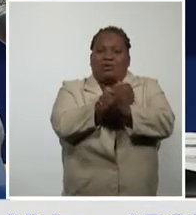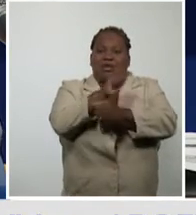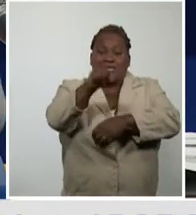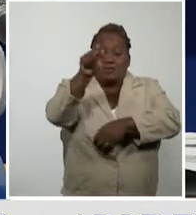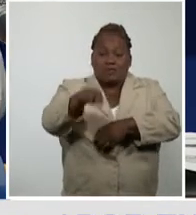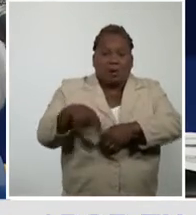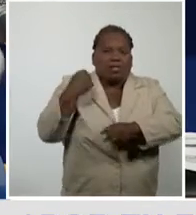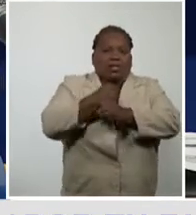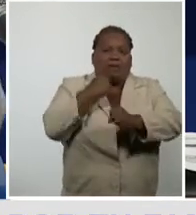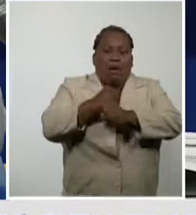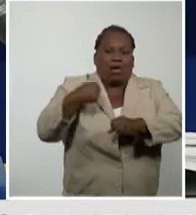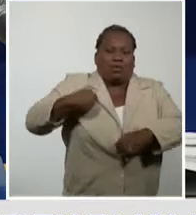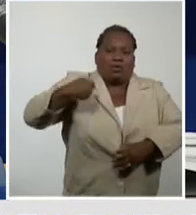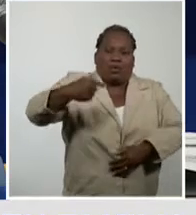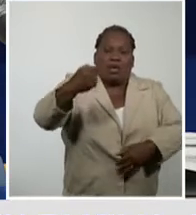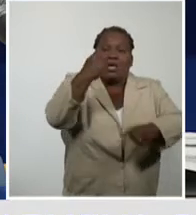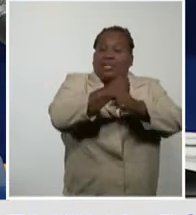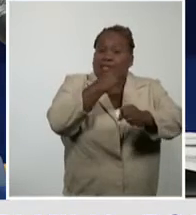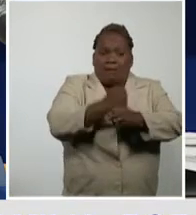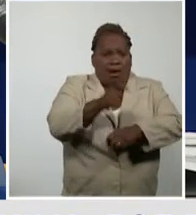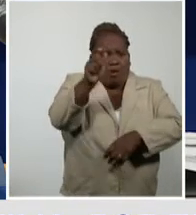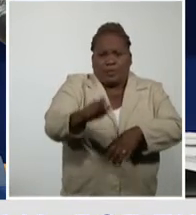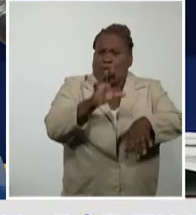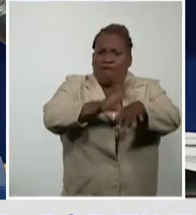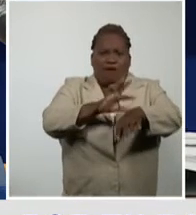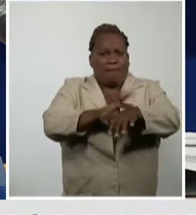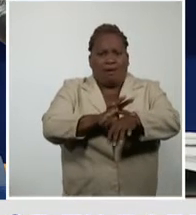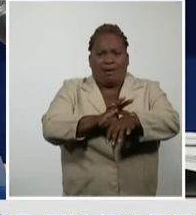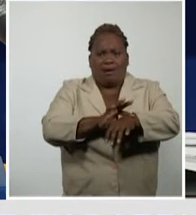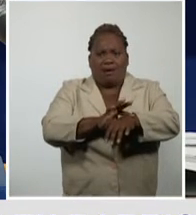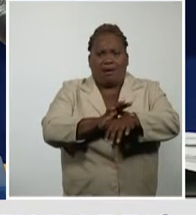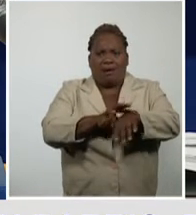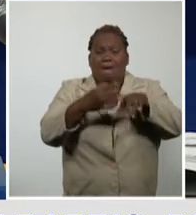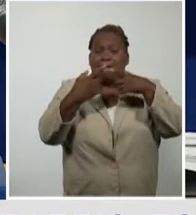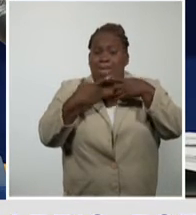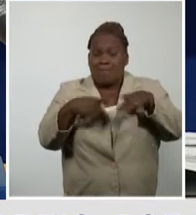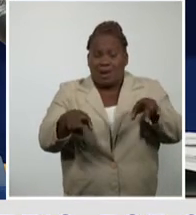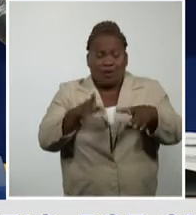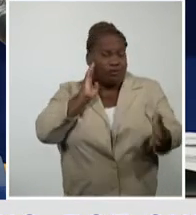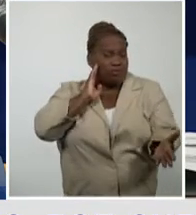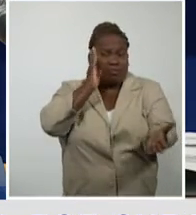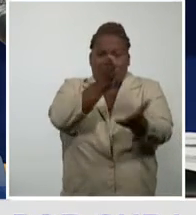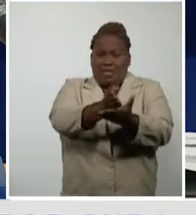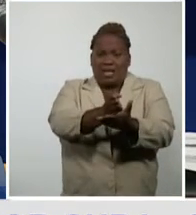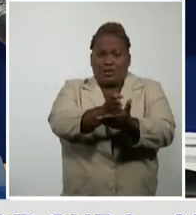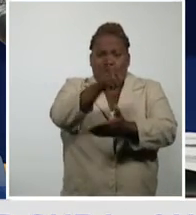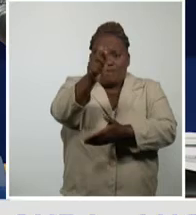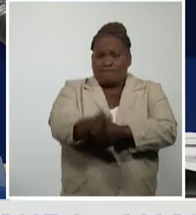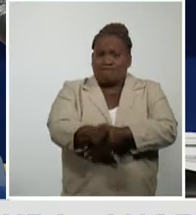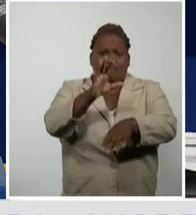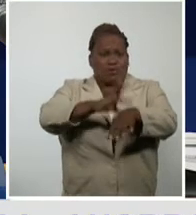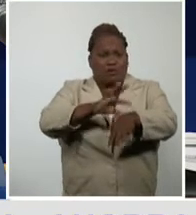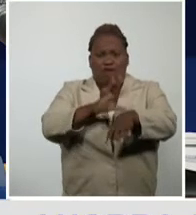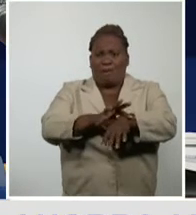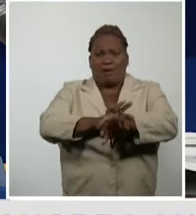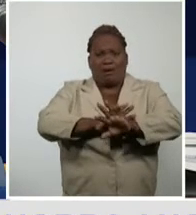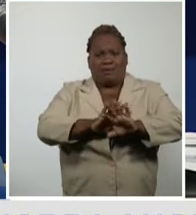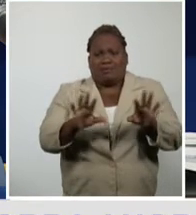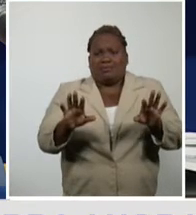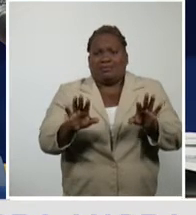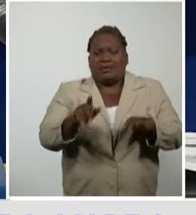trabajando, trabaja con sospechosos, pero muchos trabajan directamente con los pacientes ya confirmados,